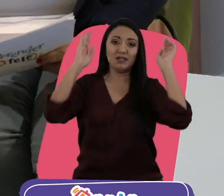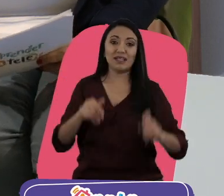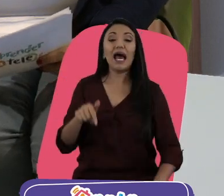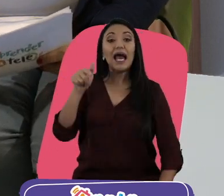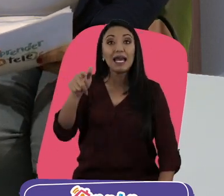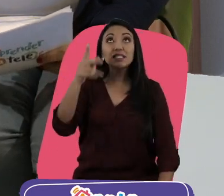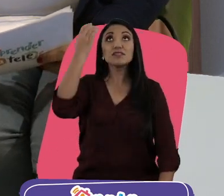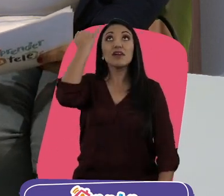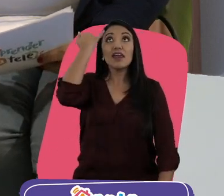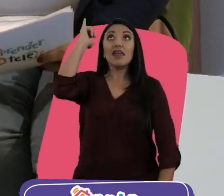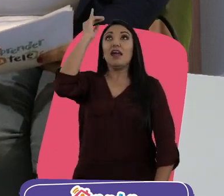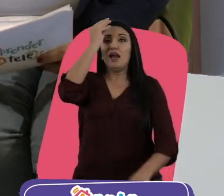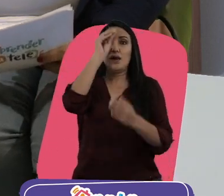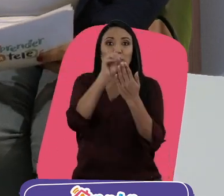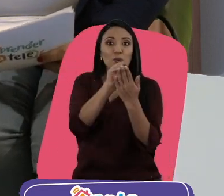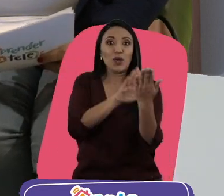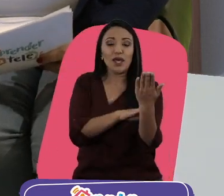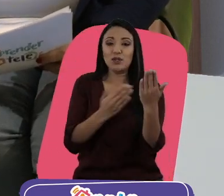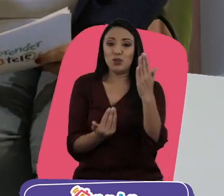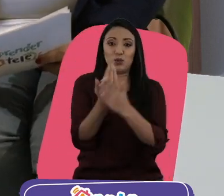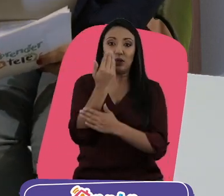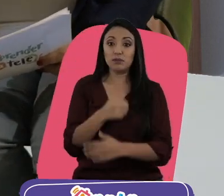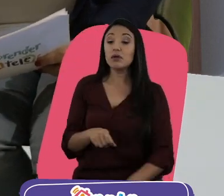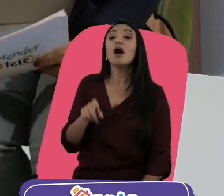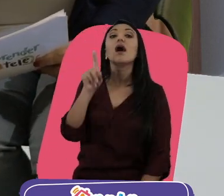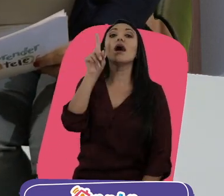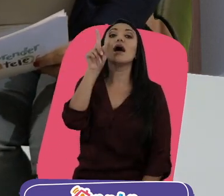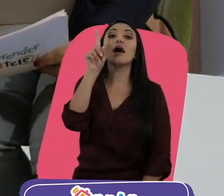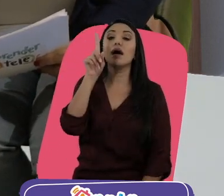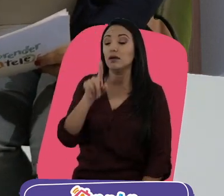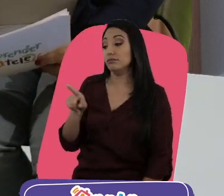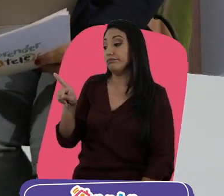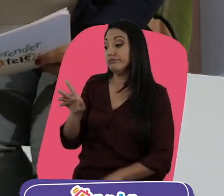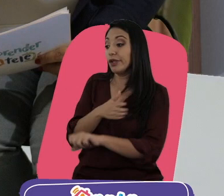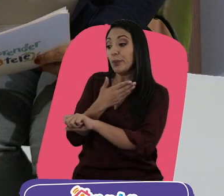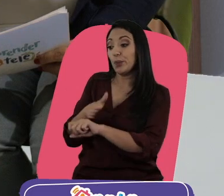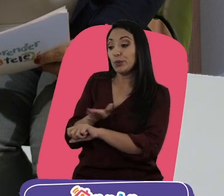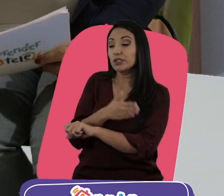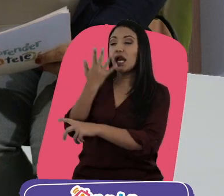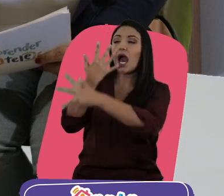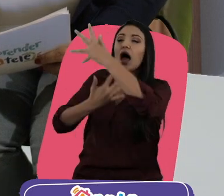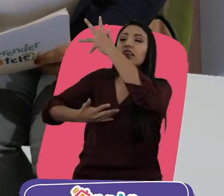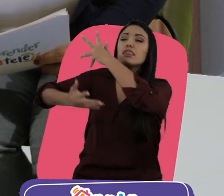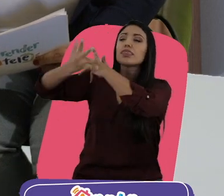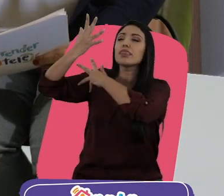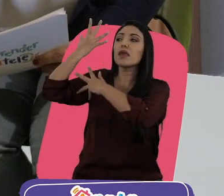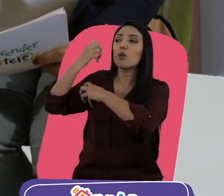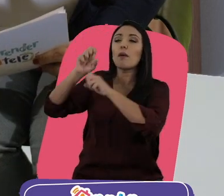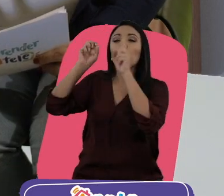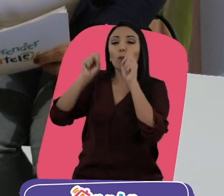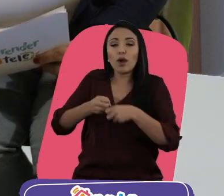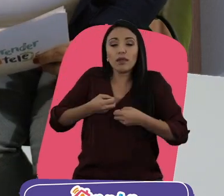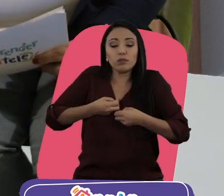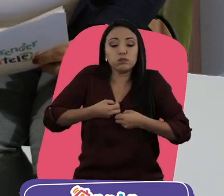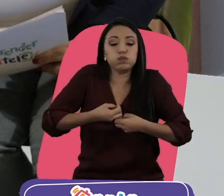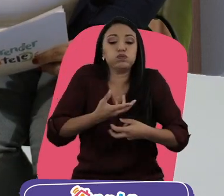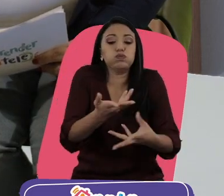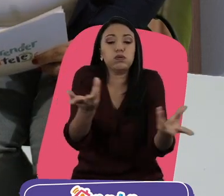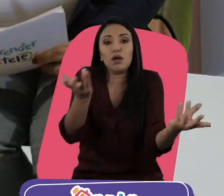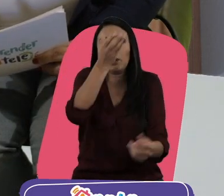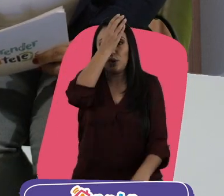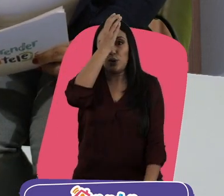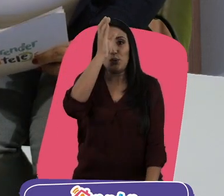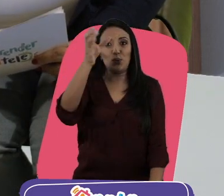nosotros generar nuevos proyectos y nuevas cosas. Y la música es una forma ancestral de transmitir la